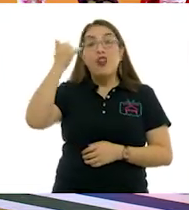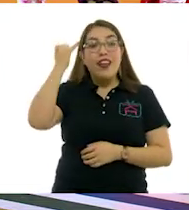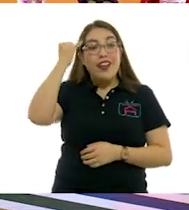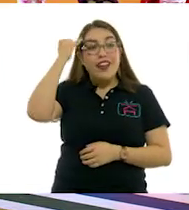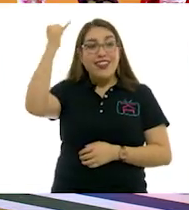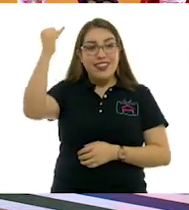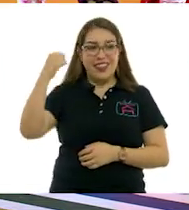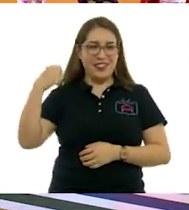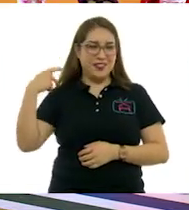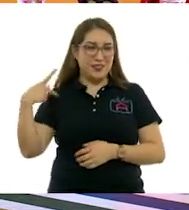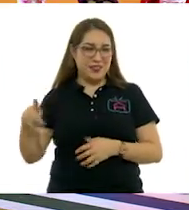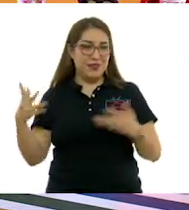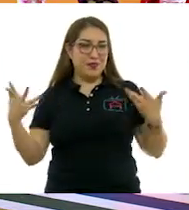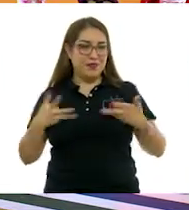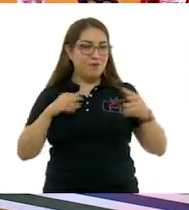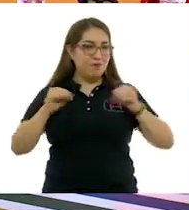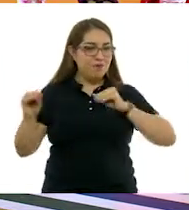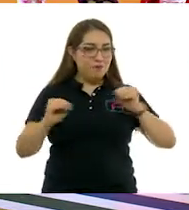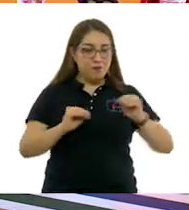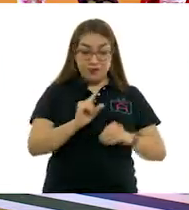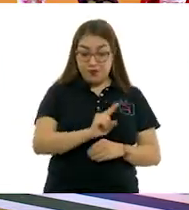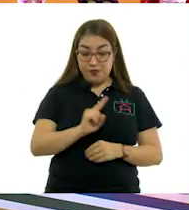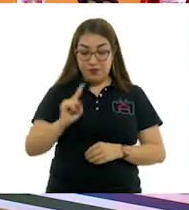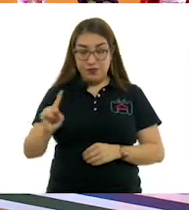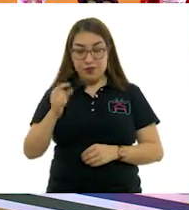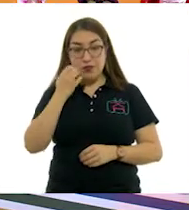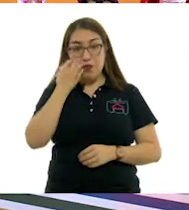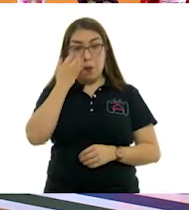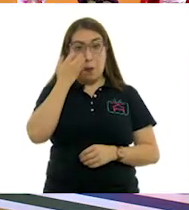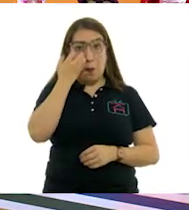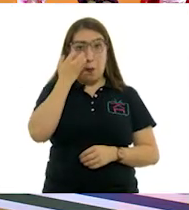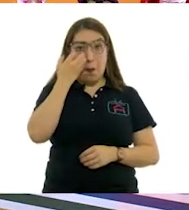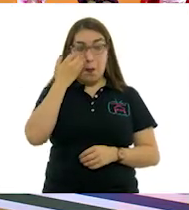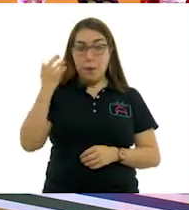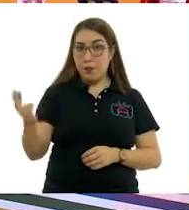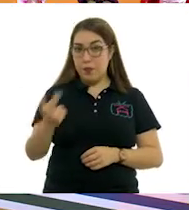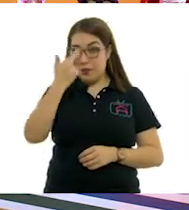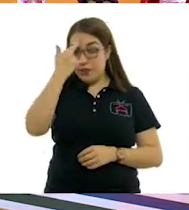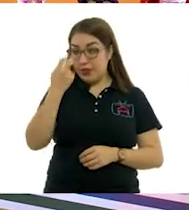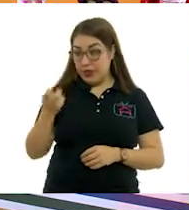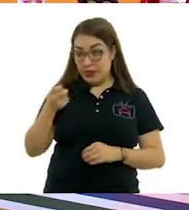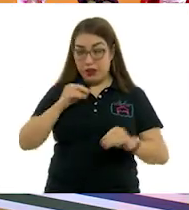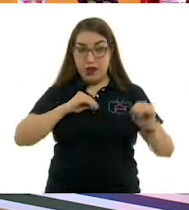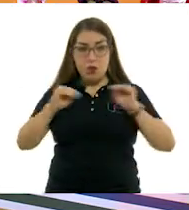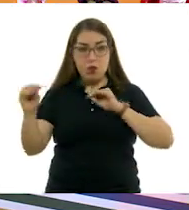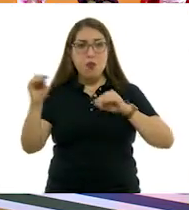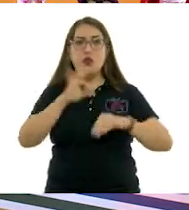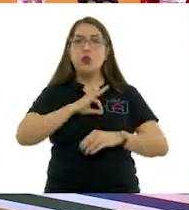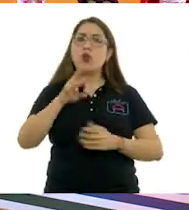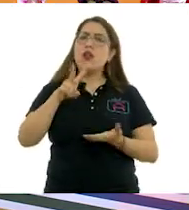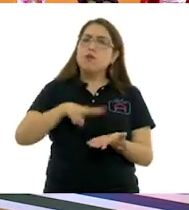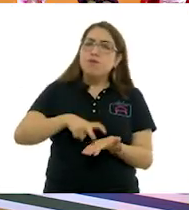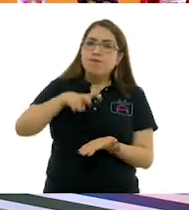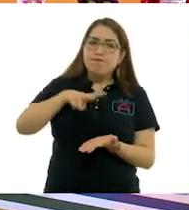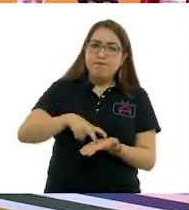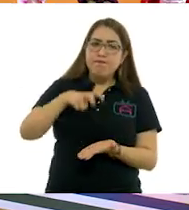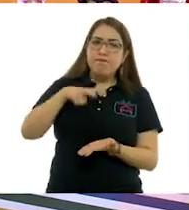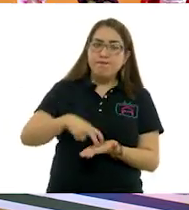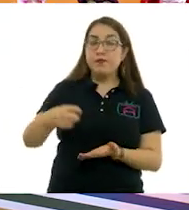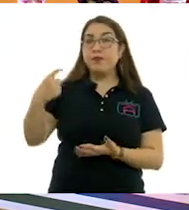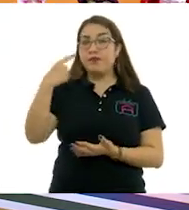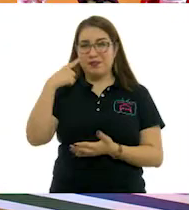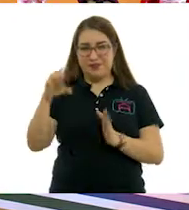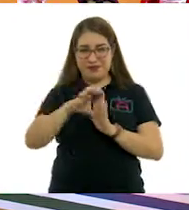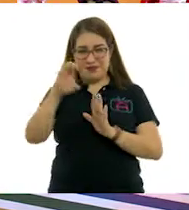tus trayectorias y tu desplazamiento. Recordemos que también el desplazamiento puede ser brincando. Es más, te voy a ayudar.